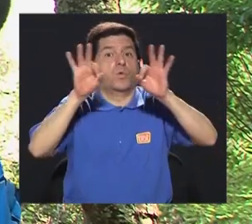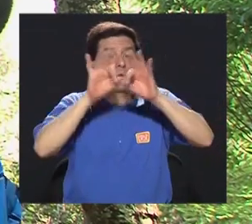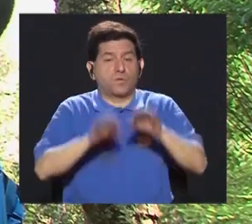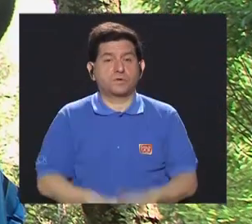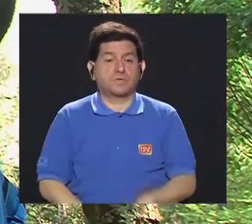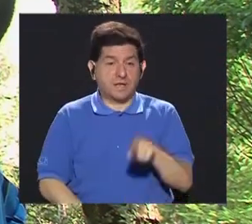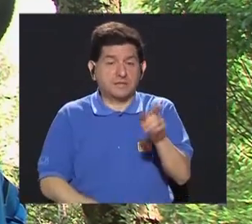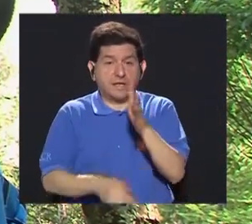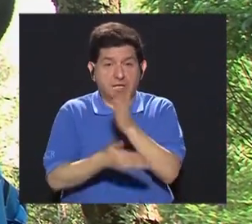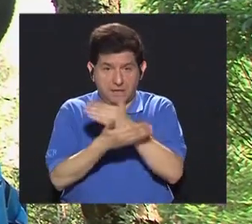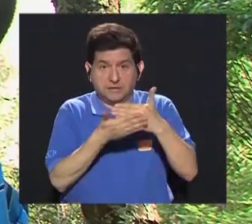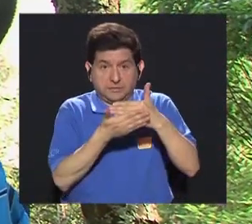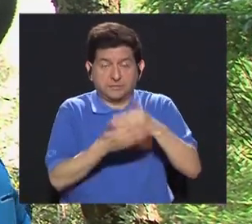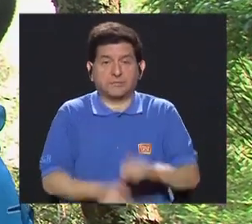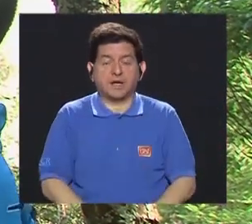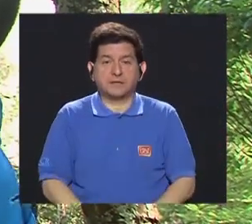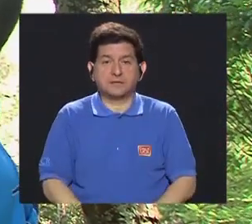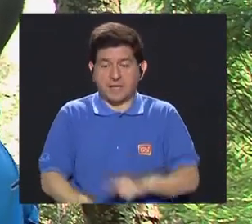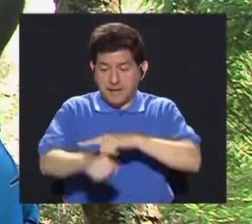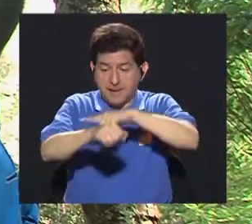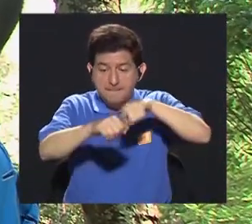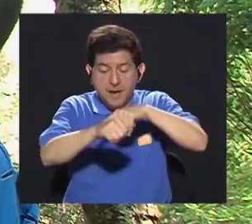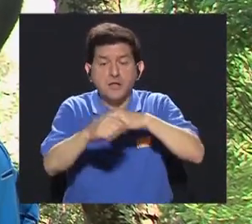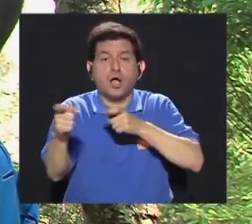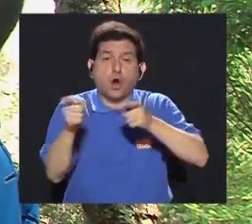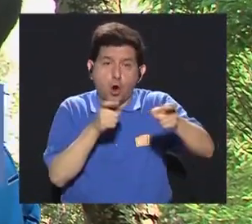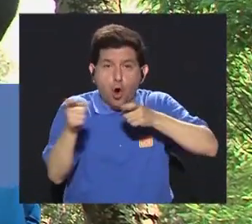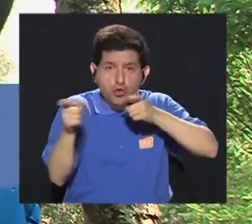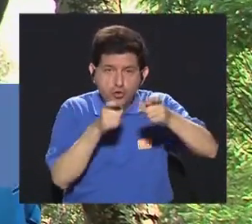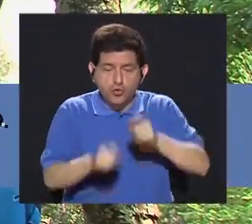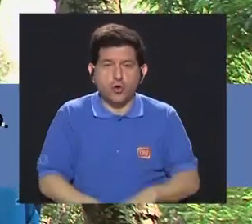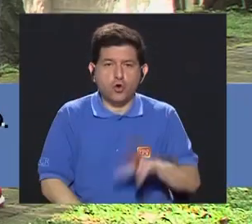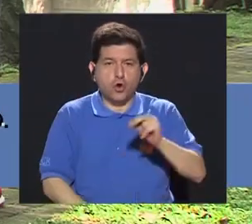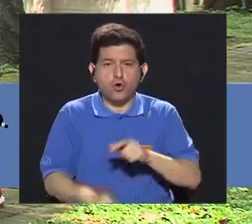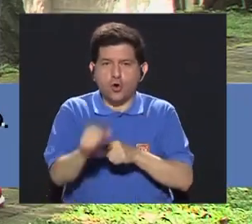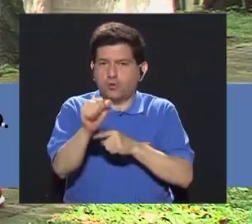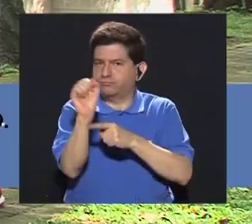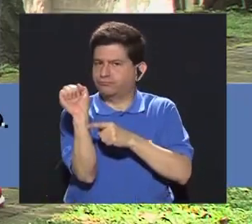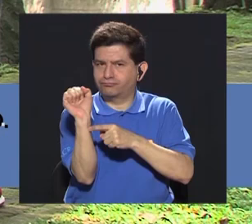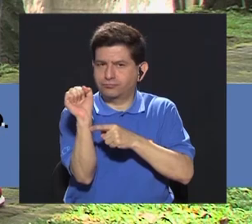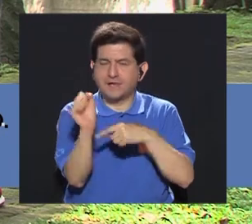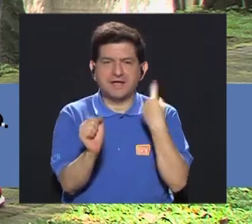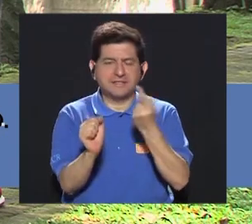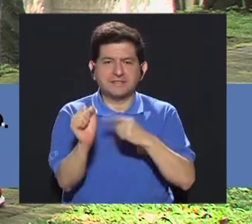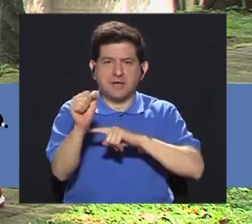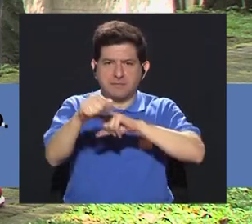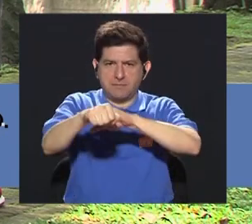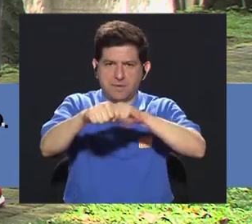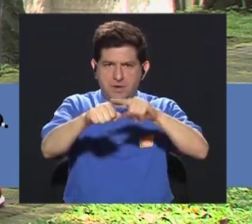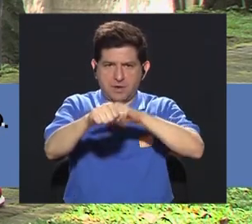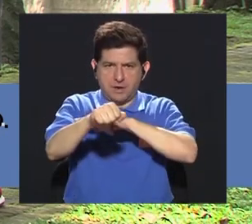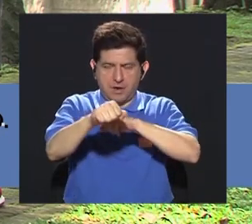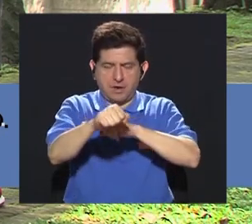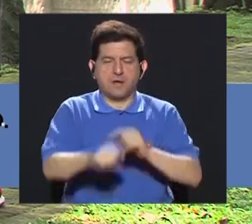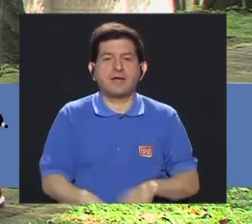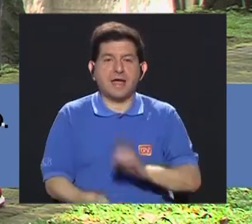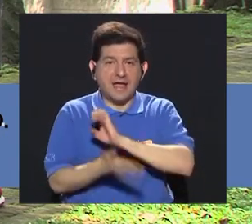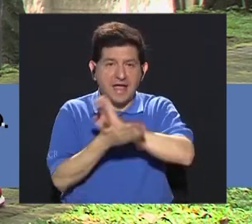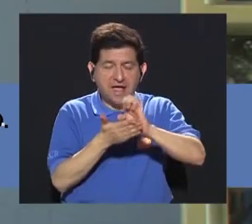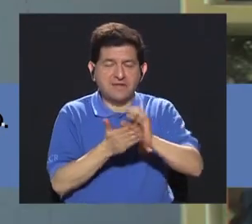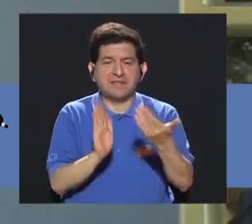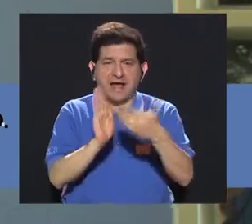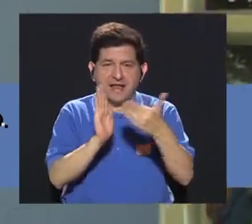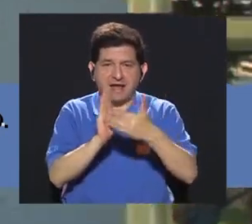Es muy importante también en esta parte la muñeca, tener mucho control de la muñeca que no esté doblada, sino que el brazo siempre esté lo más